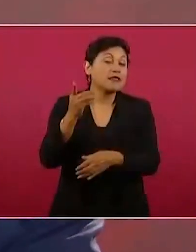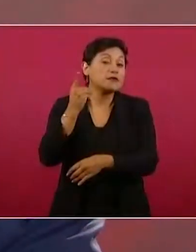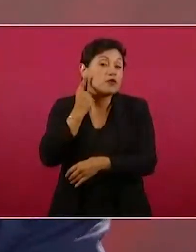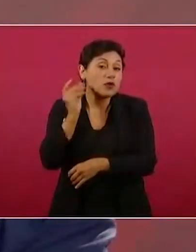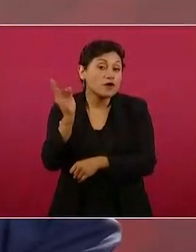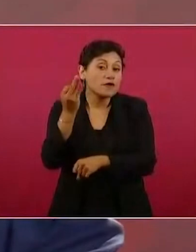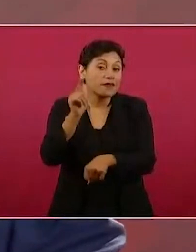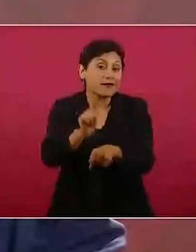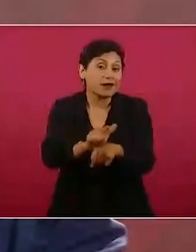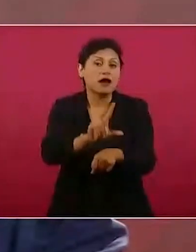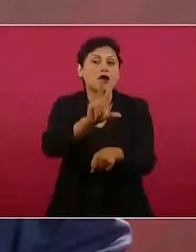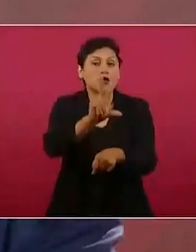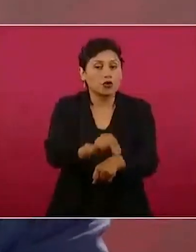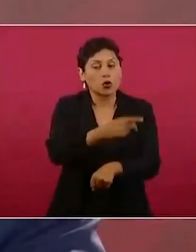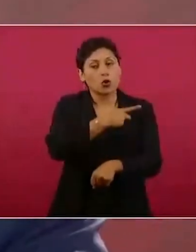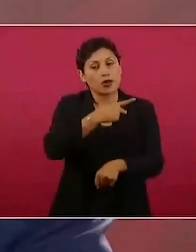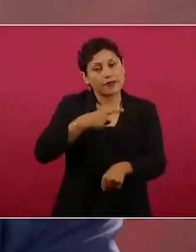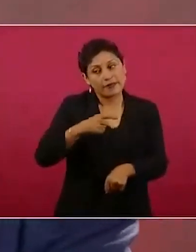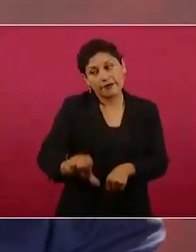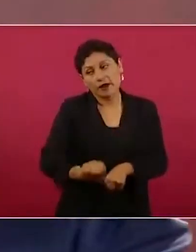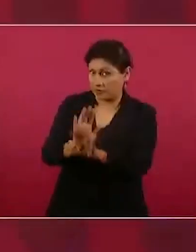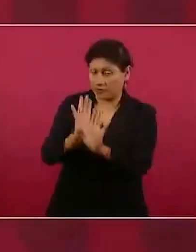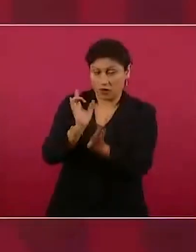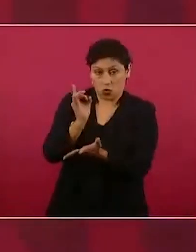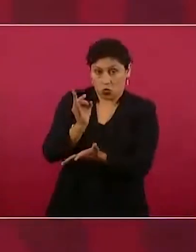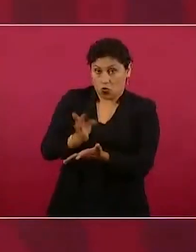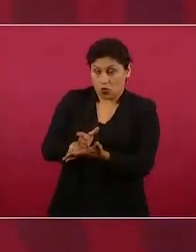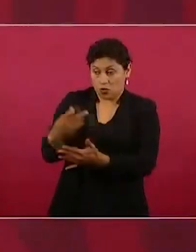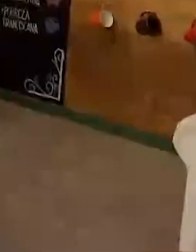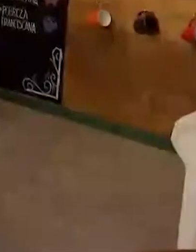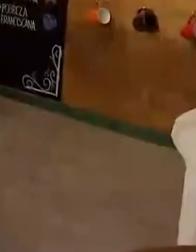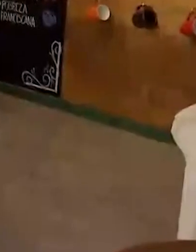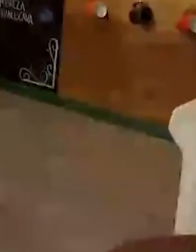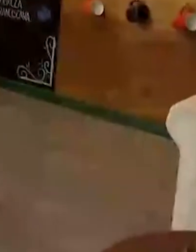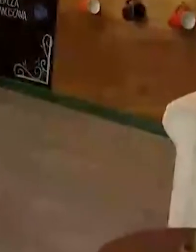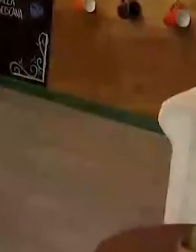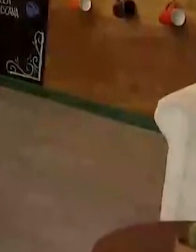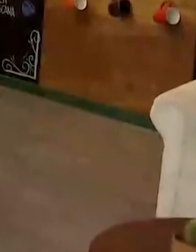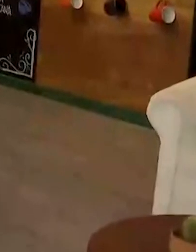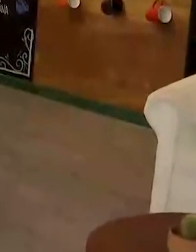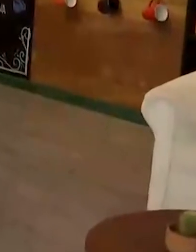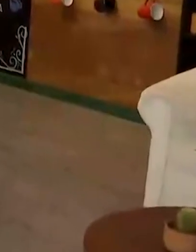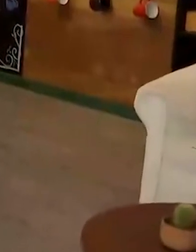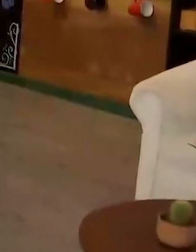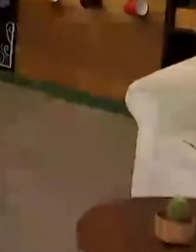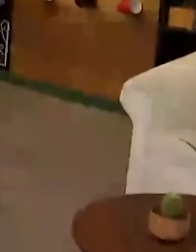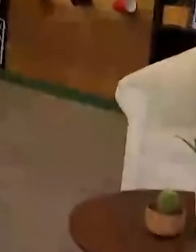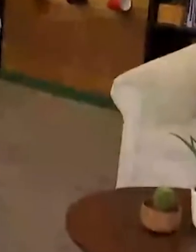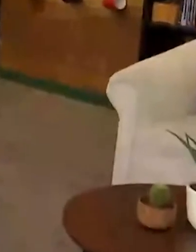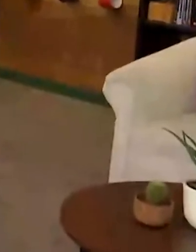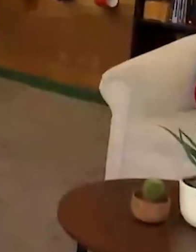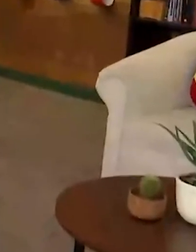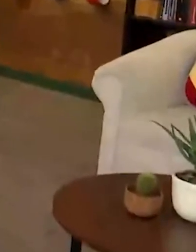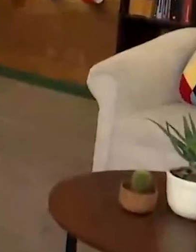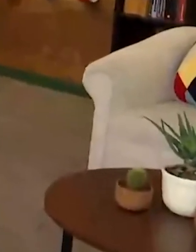el procedimiento. Eso no significa impunidad. Bueno, pero a partir de octubre no tendrá fuero. Eso